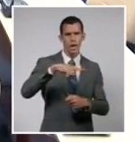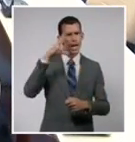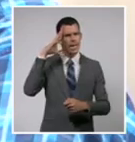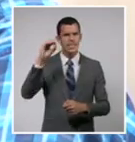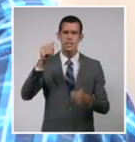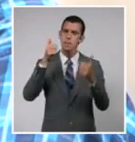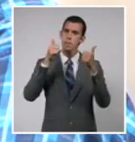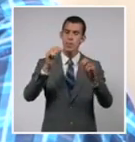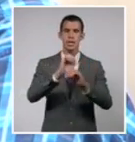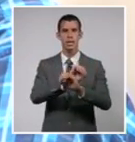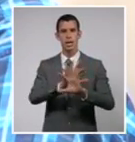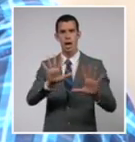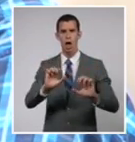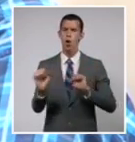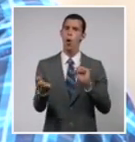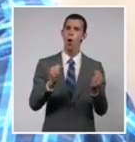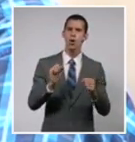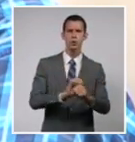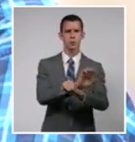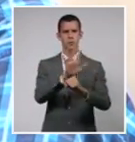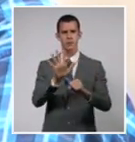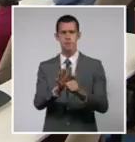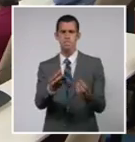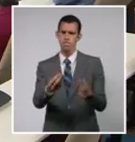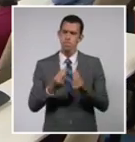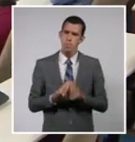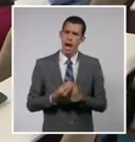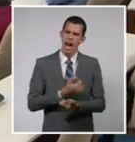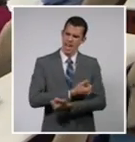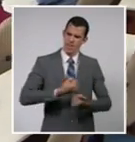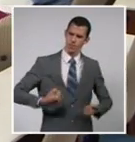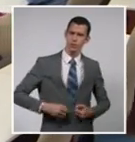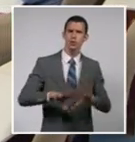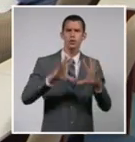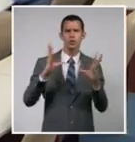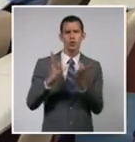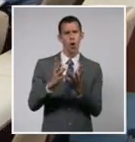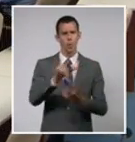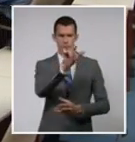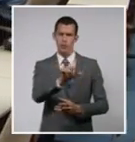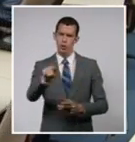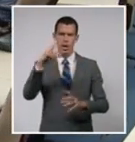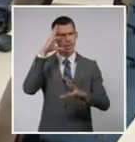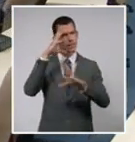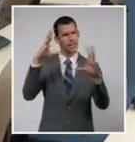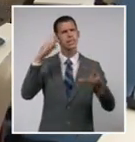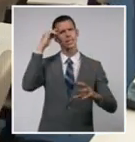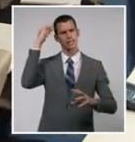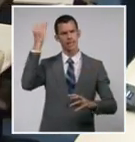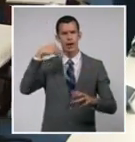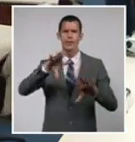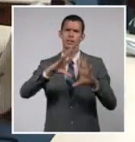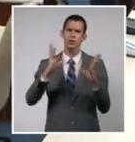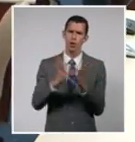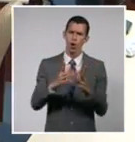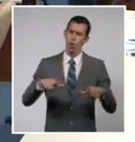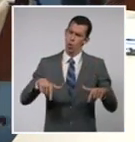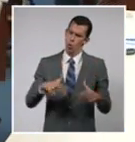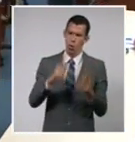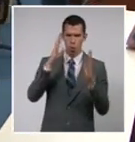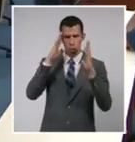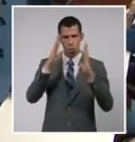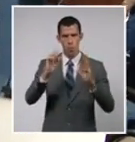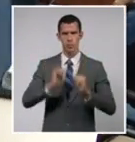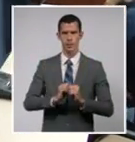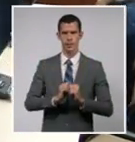de la epidemia se debe a los esfuerzos, a la inteligencia y a la consagración de